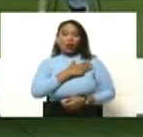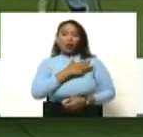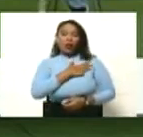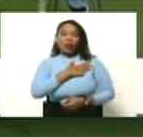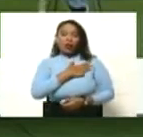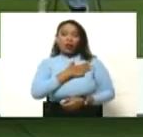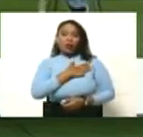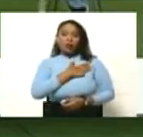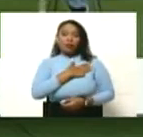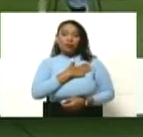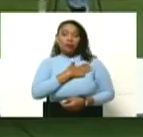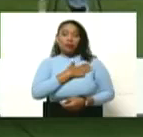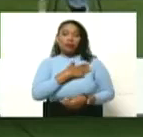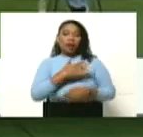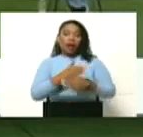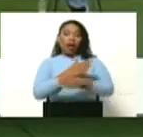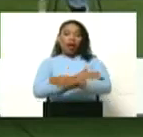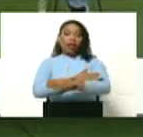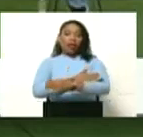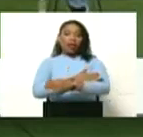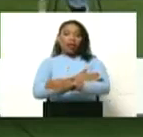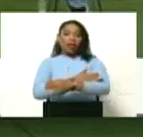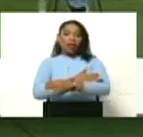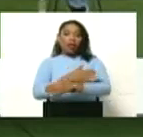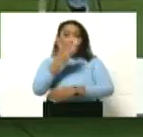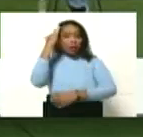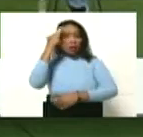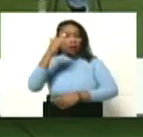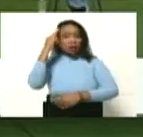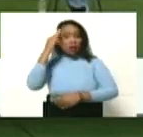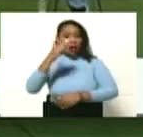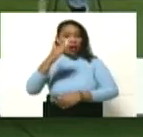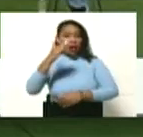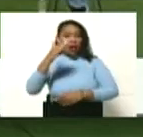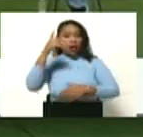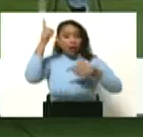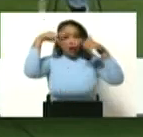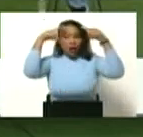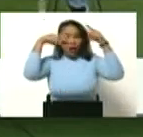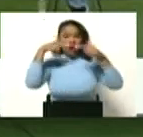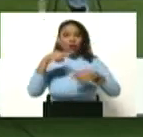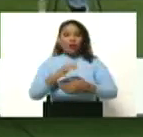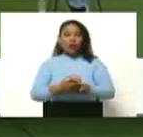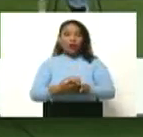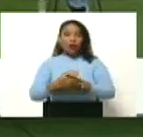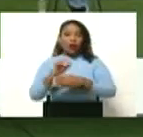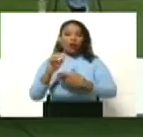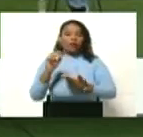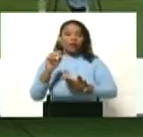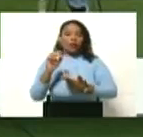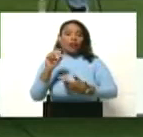Dilma, antes Chávez, el presidente Lugo en Paraguay, Correa, Evo,